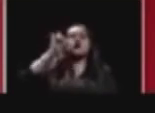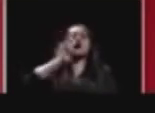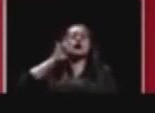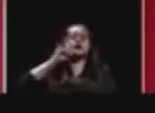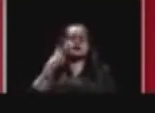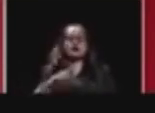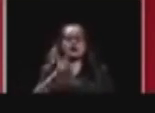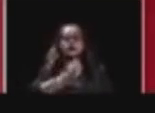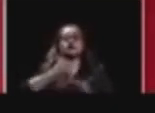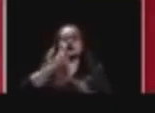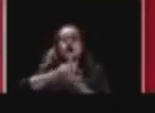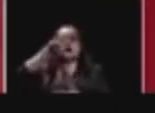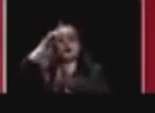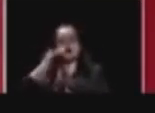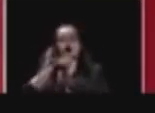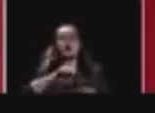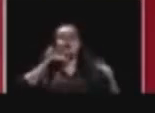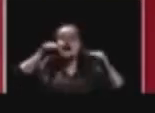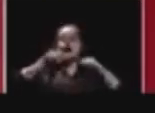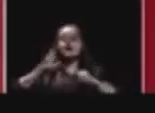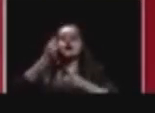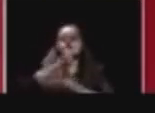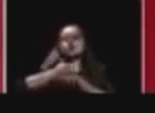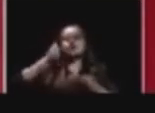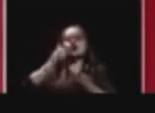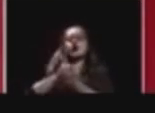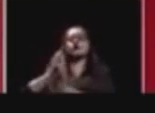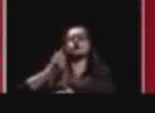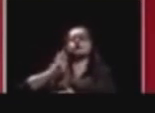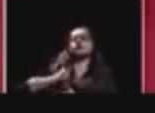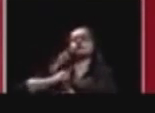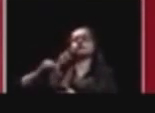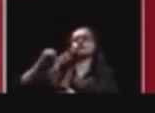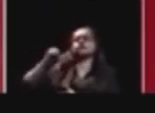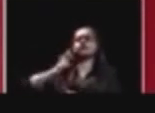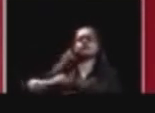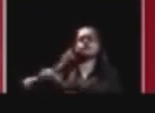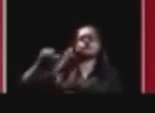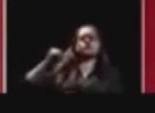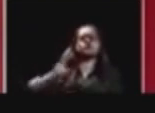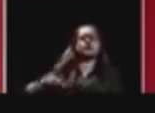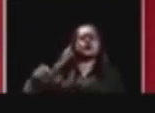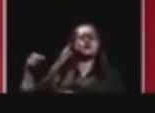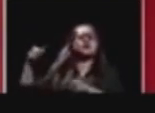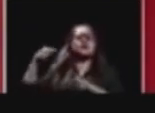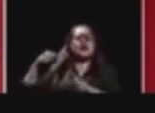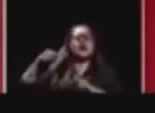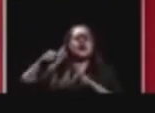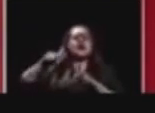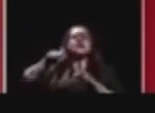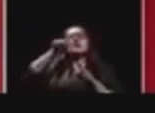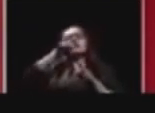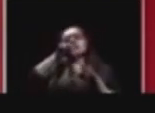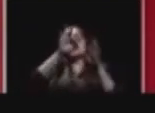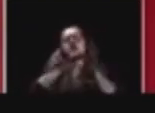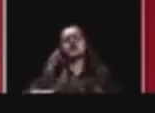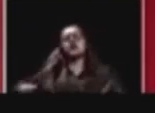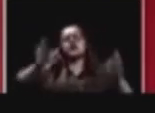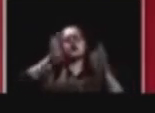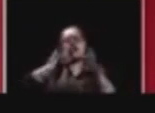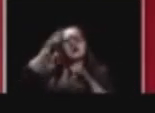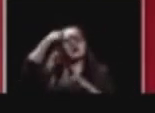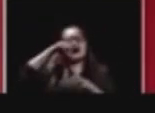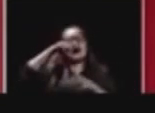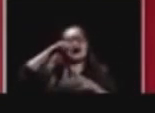México, ciudad de historia milenaria, uno de los ejes de Mesoamérica que dio